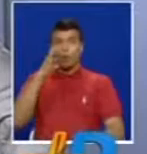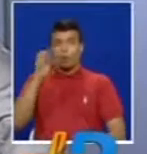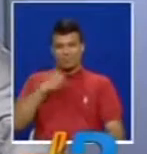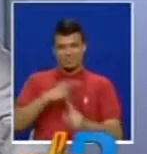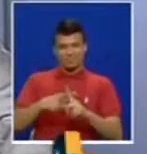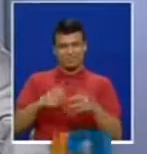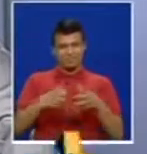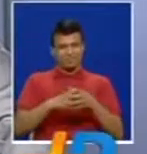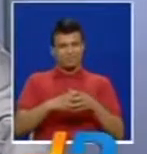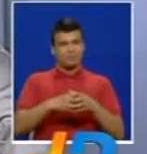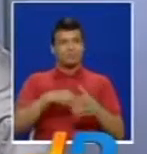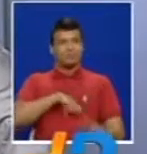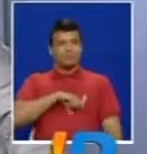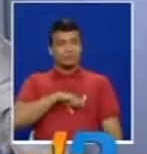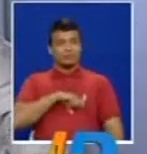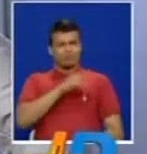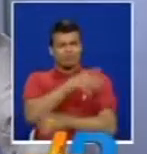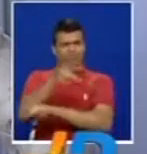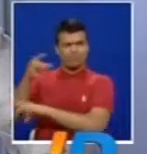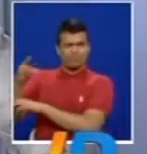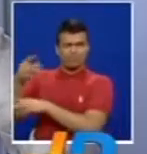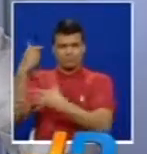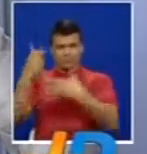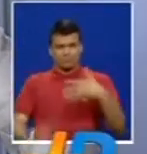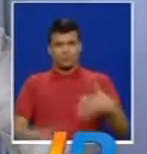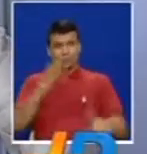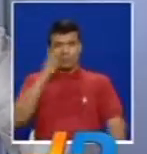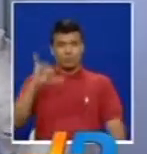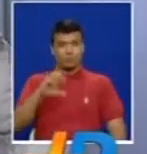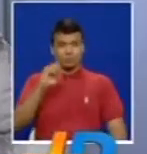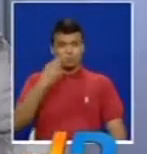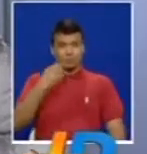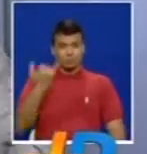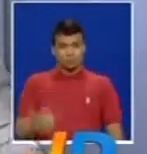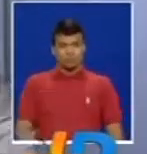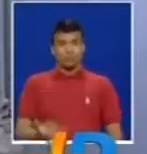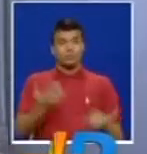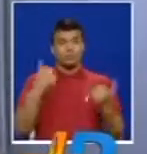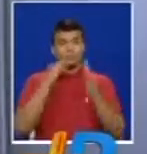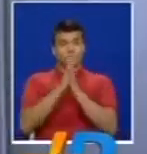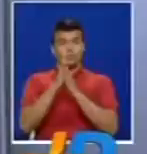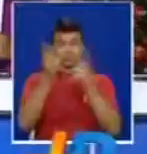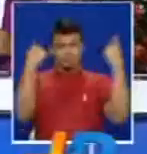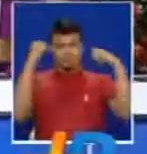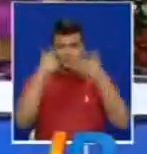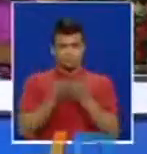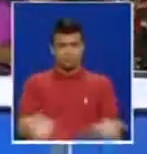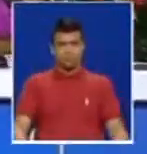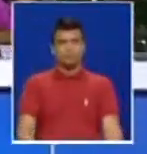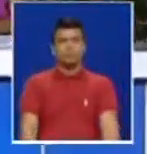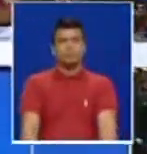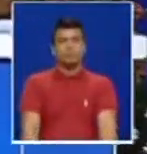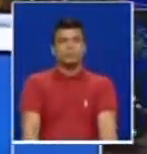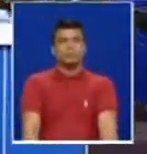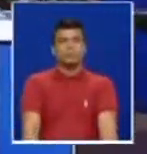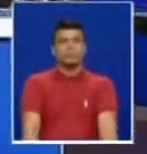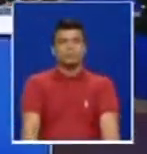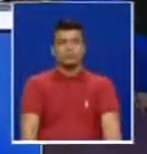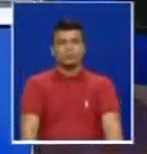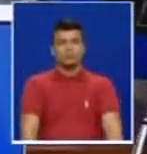Libertadores, campeón con Pasto, América y dos veces con Caldas, John Edwis Biafara. En deportes, después de comerciales.